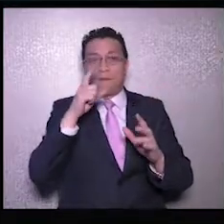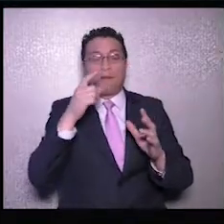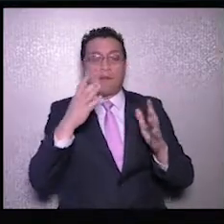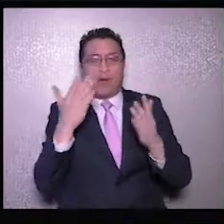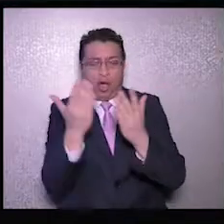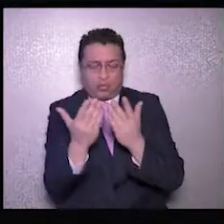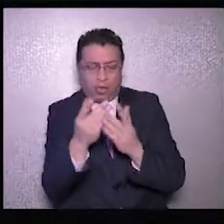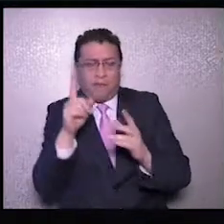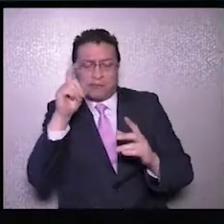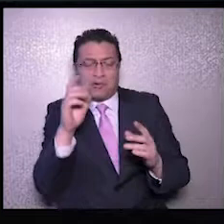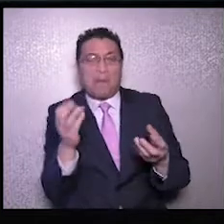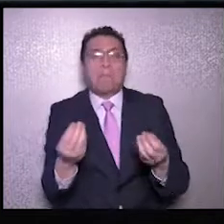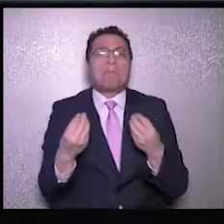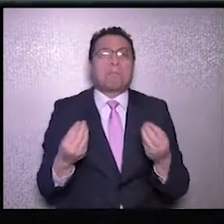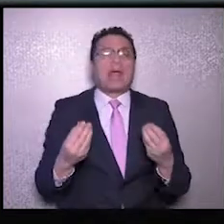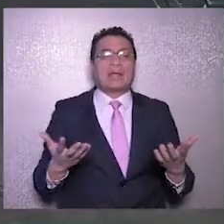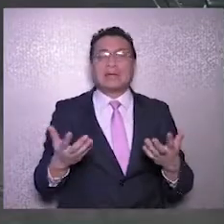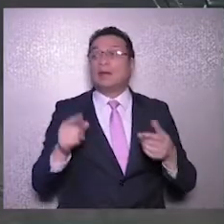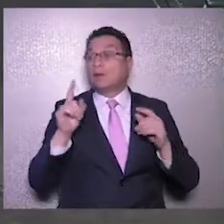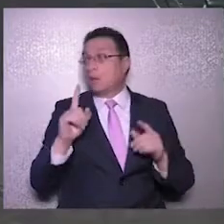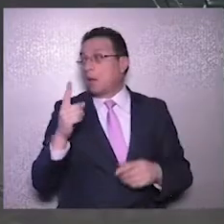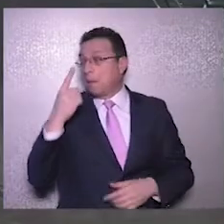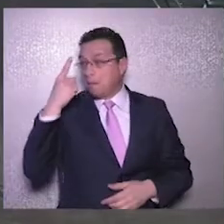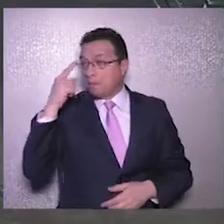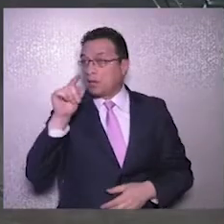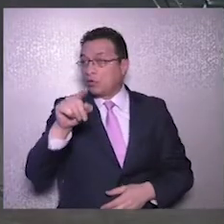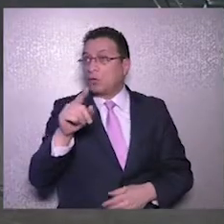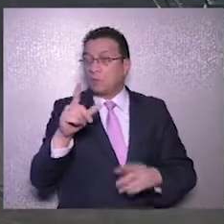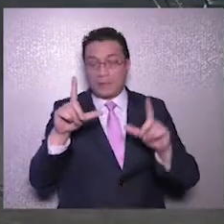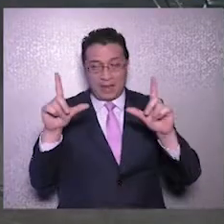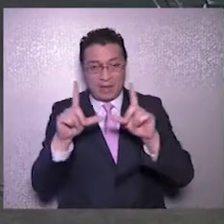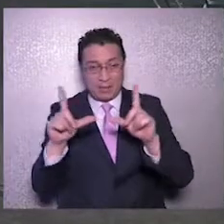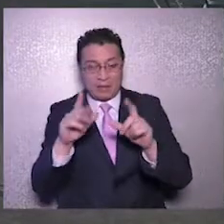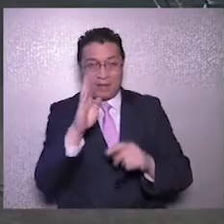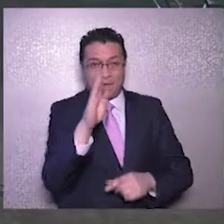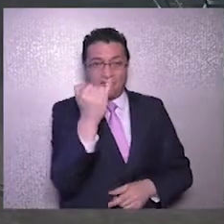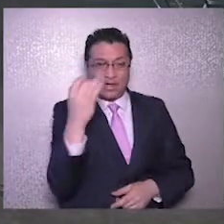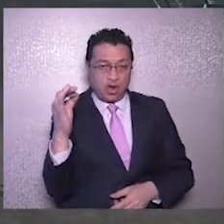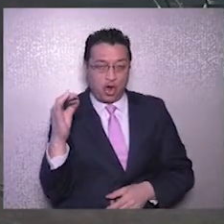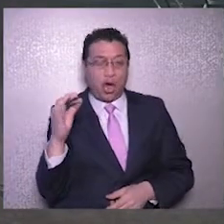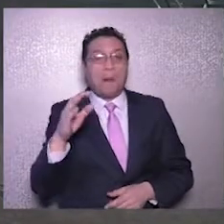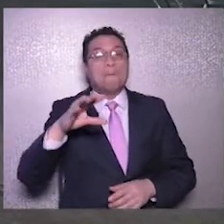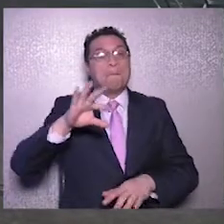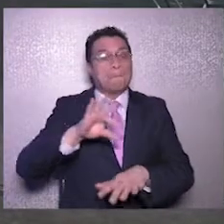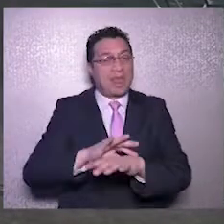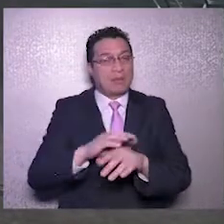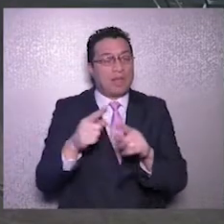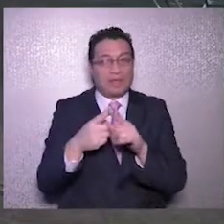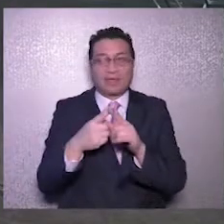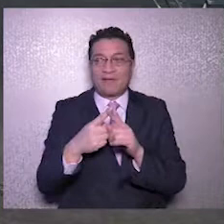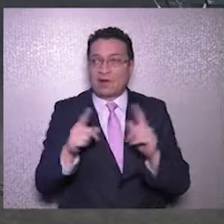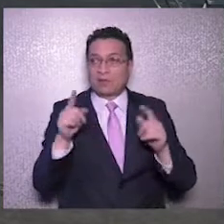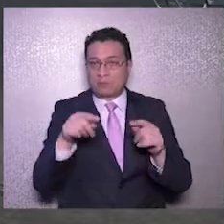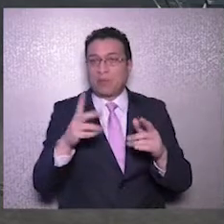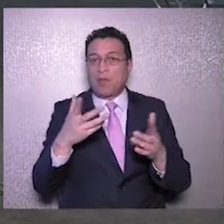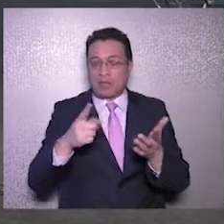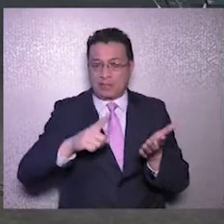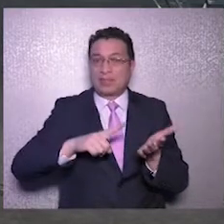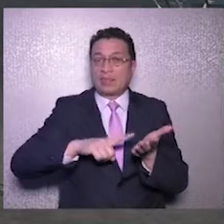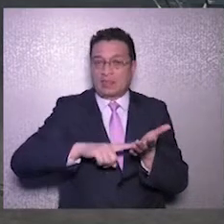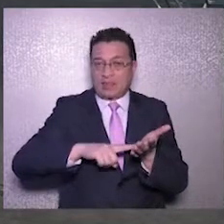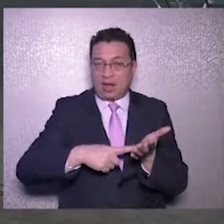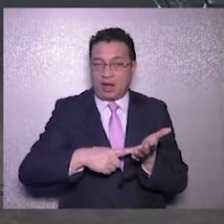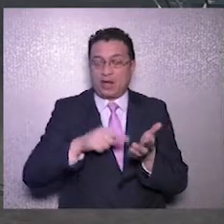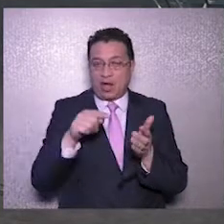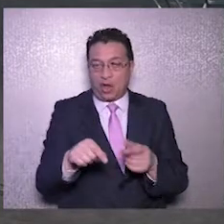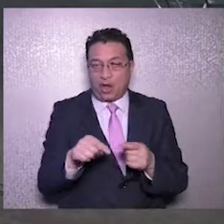qué sé yo. Esto sí es muy fácil. Pero créanme que en imágenes biomédicas esto es completamente distinto. Y tuvimos que generar toda una tecnología que